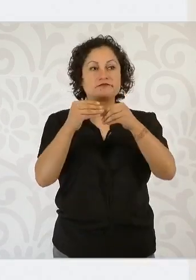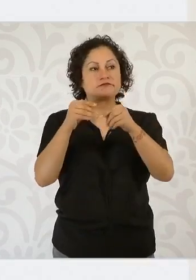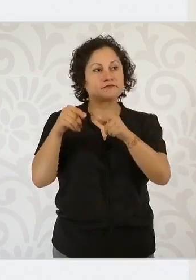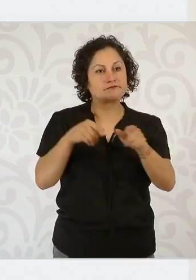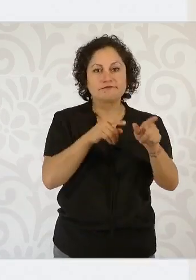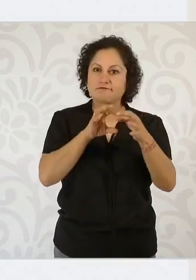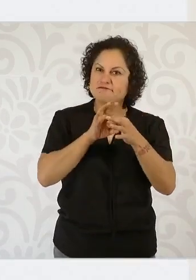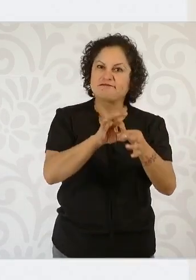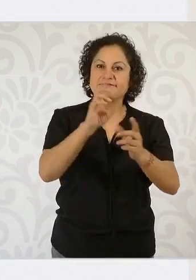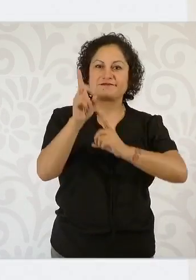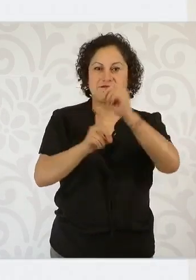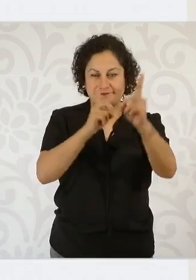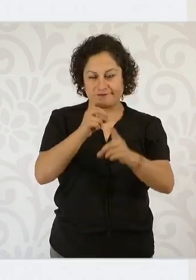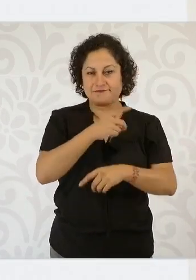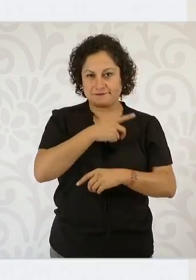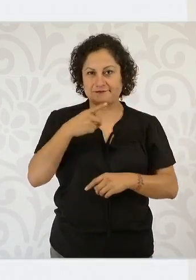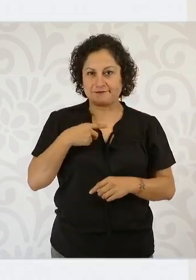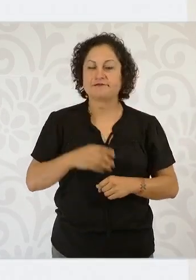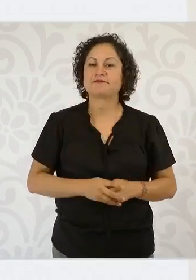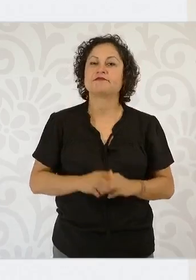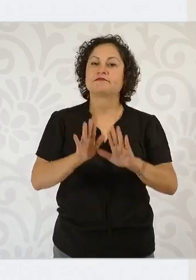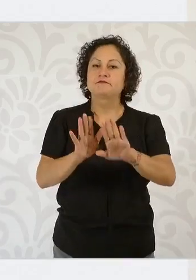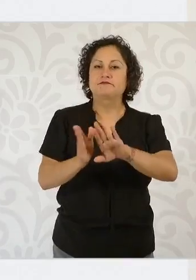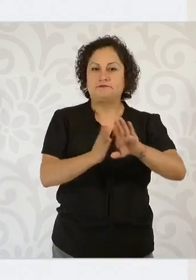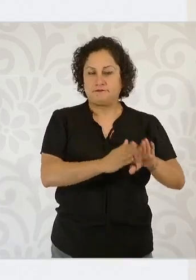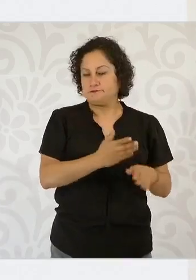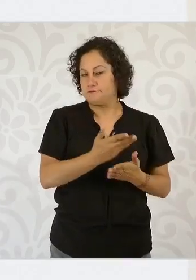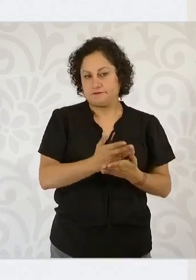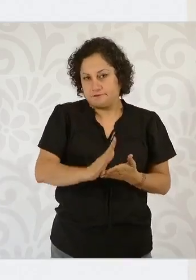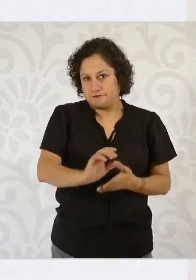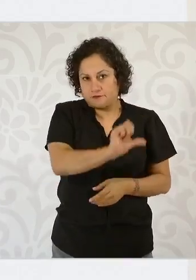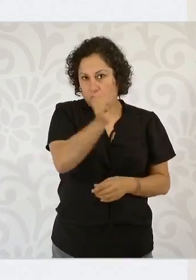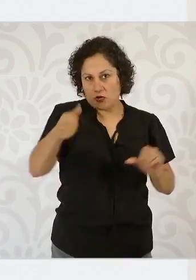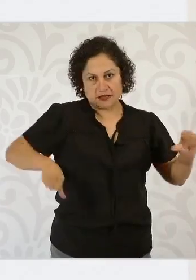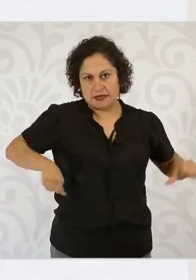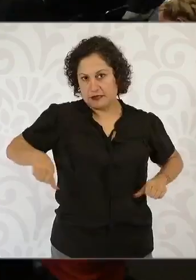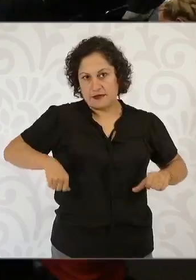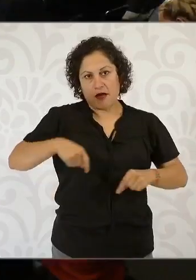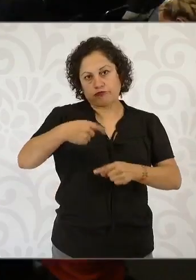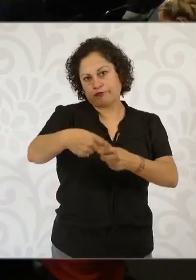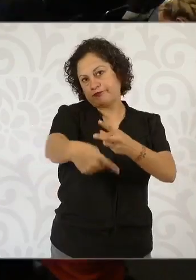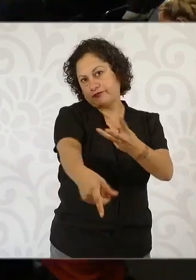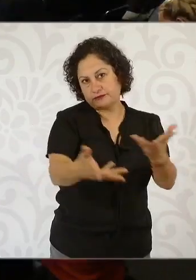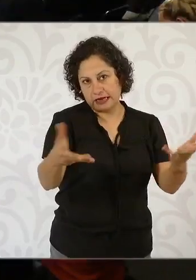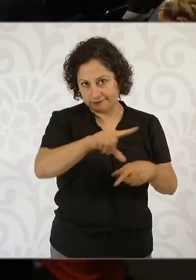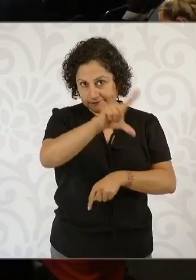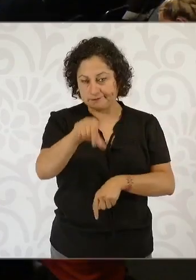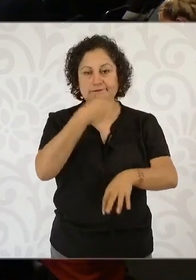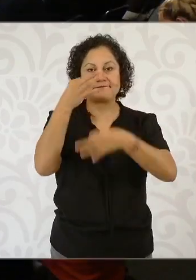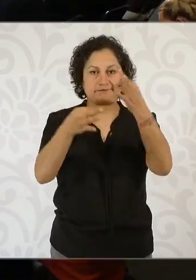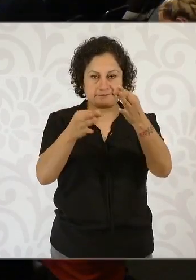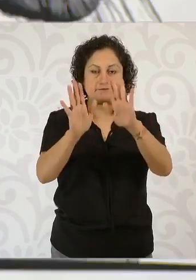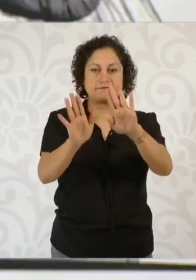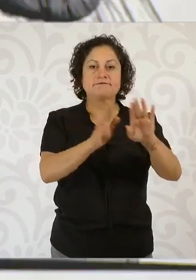deporte. Además de esto, pues ya vamos a ir anunciando otras actividades que van a estar planteadas. Y la otra muy importante